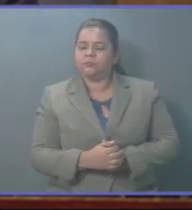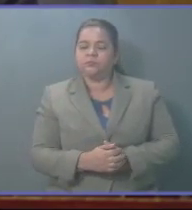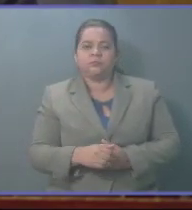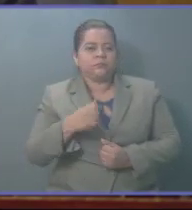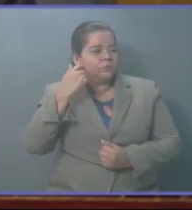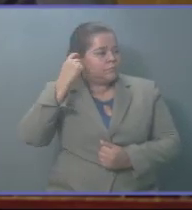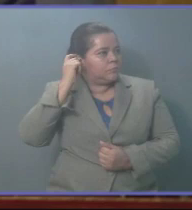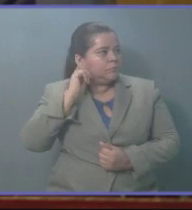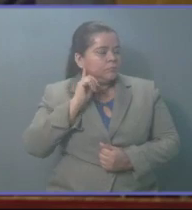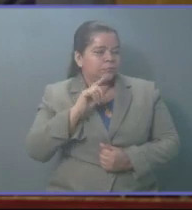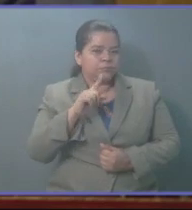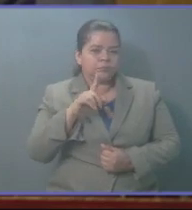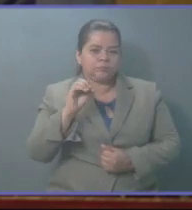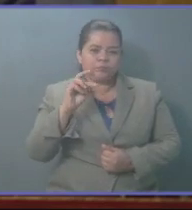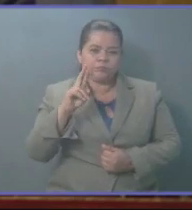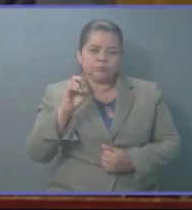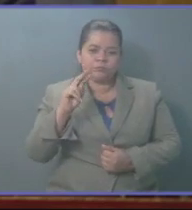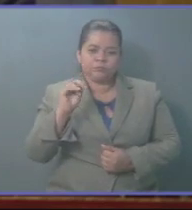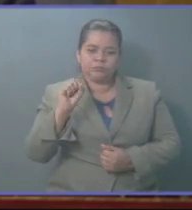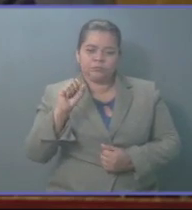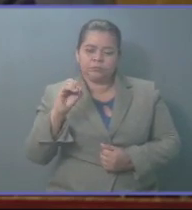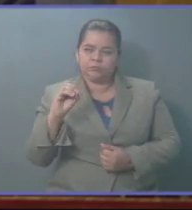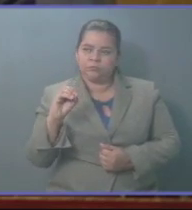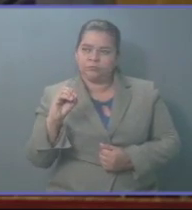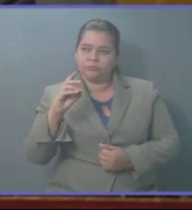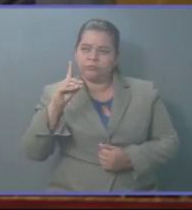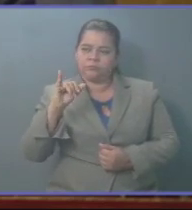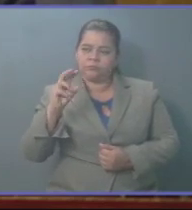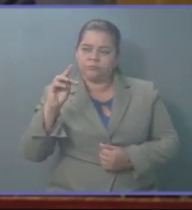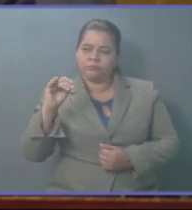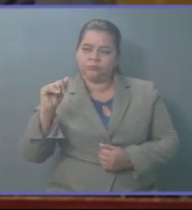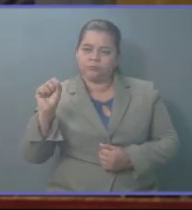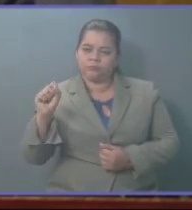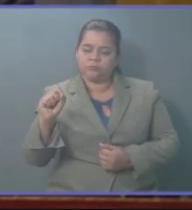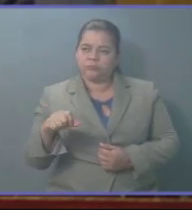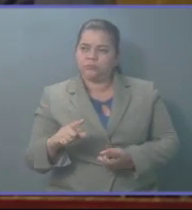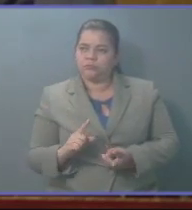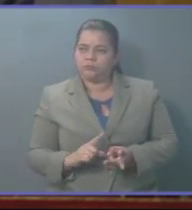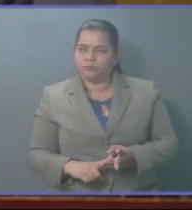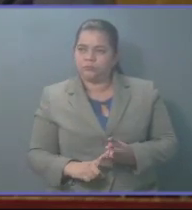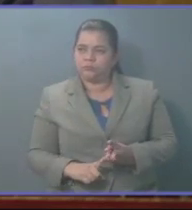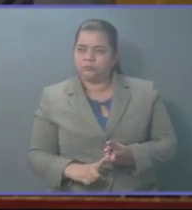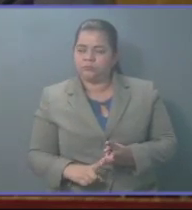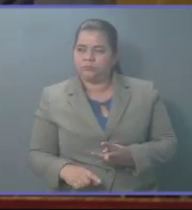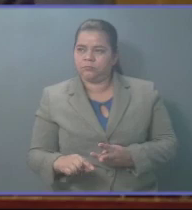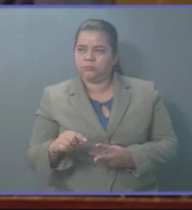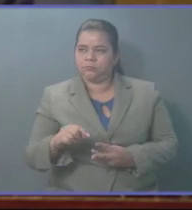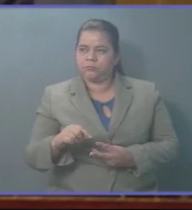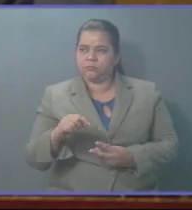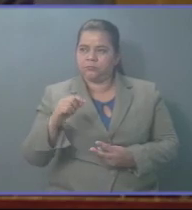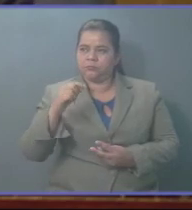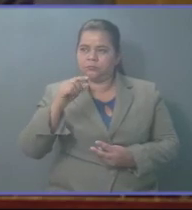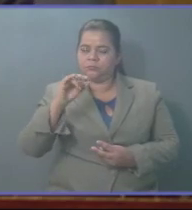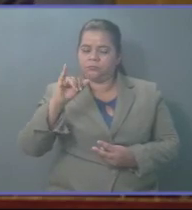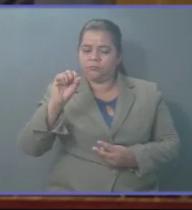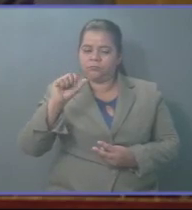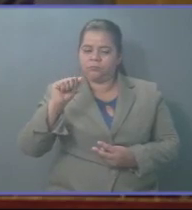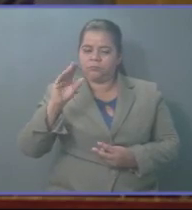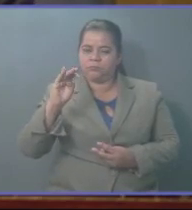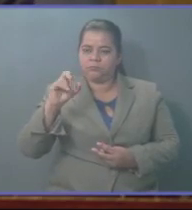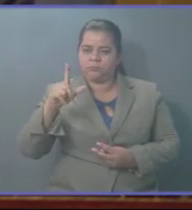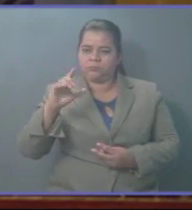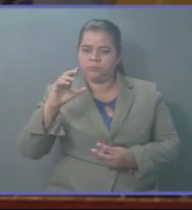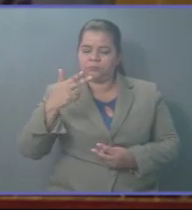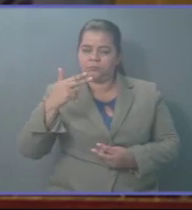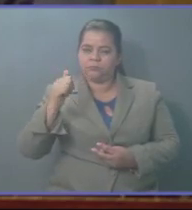señor Florencio Dimas Jiménez, señor Isabel Astur